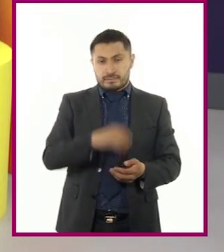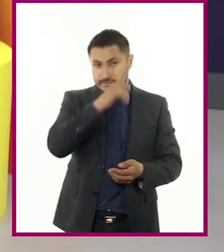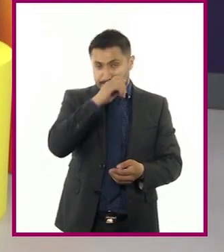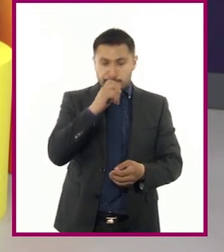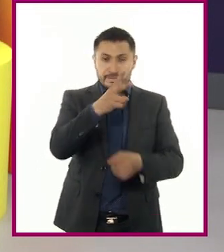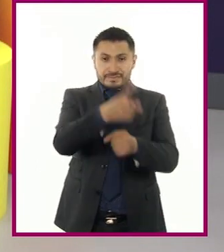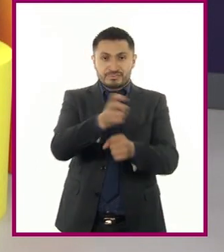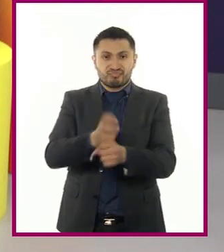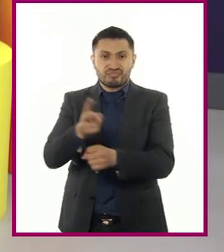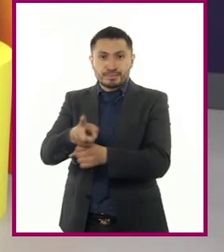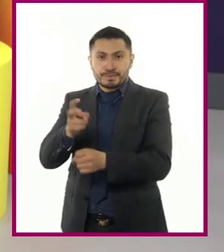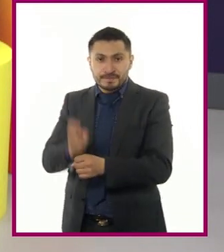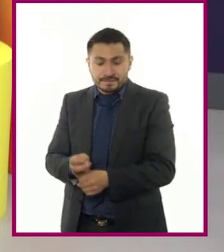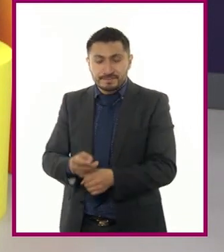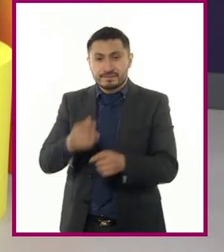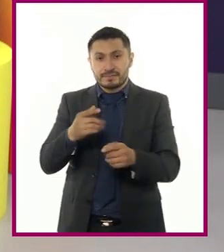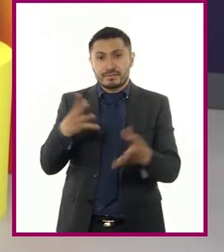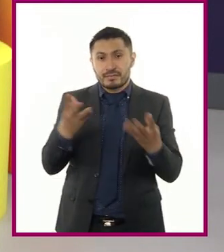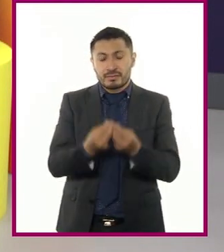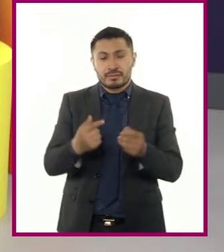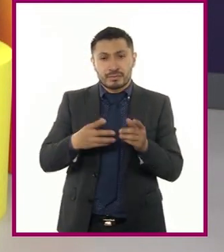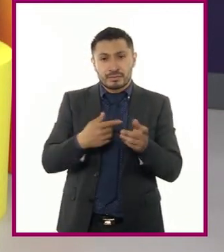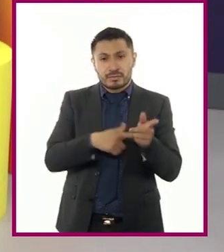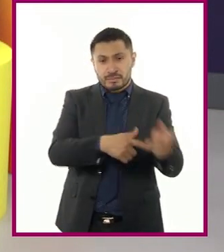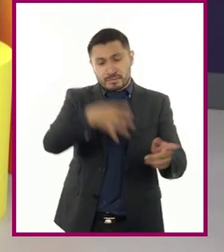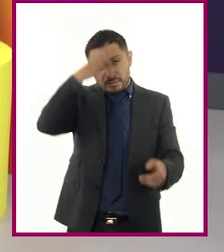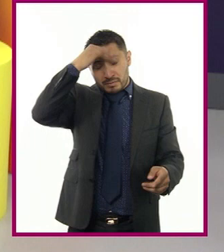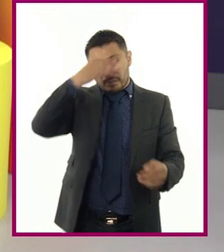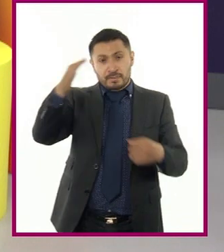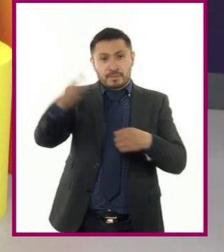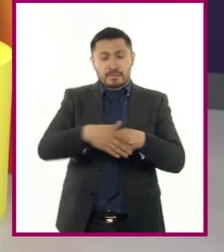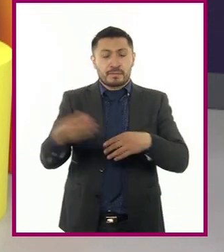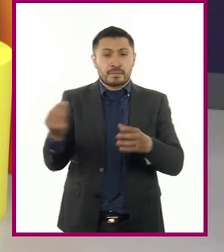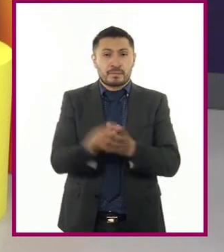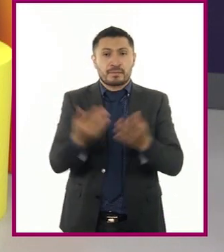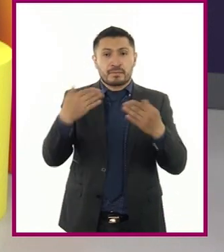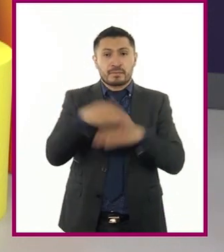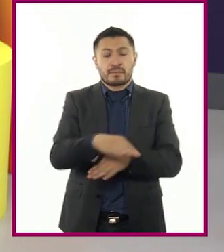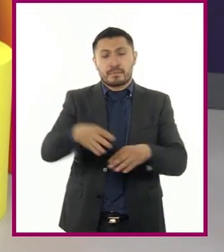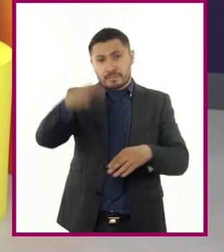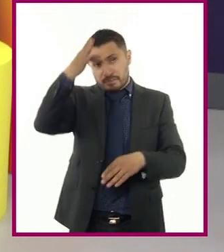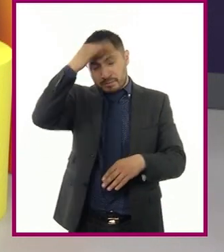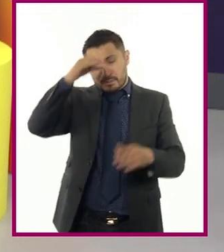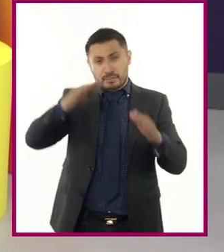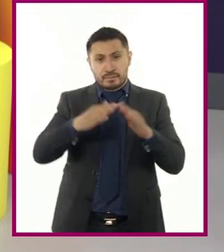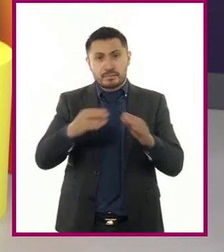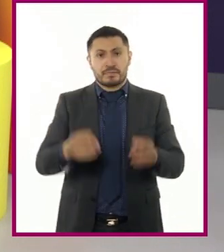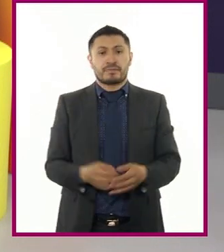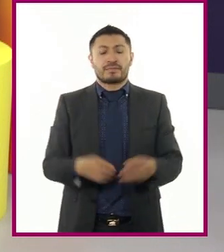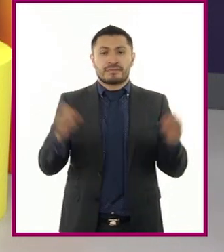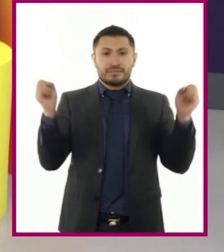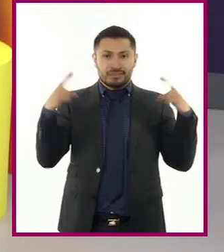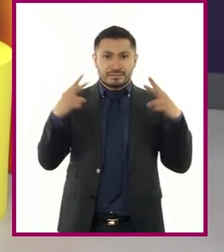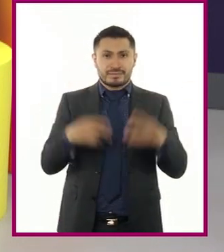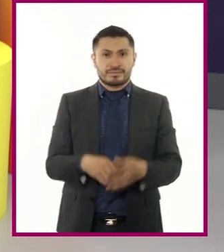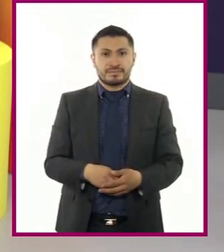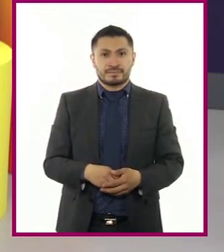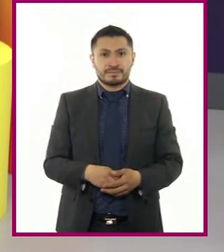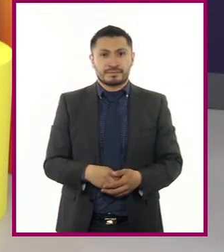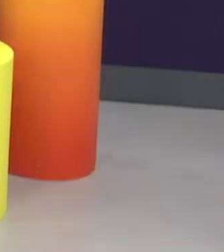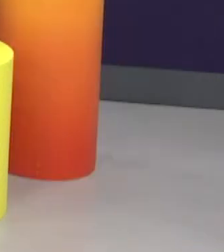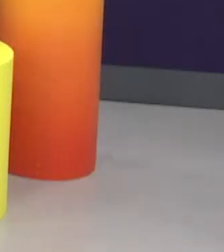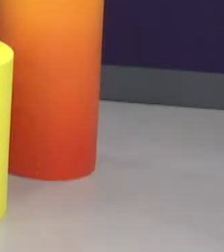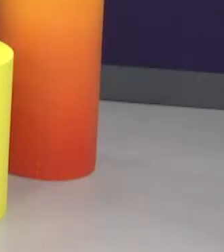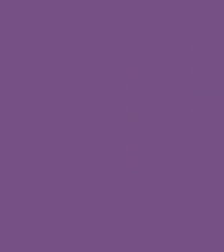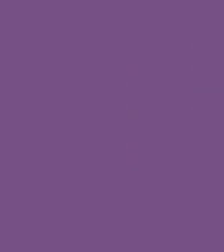invitadas e invitados a que sigamos aprendiendo juntos en la próxima sesión de Aprende en Casa. Hasta la próxima.